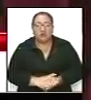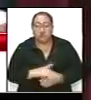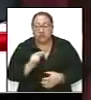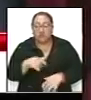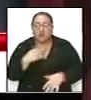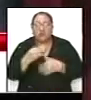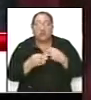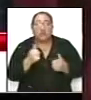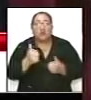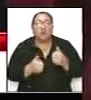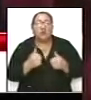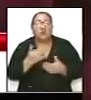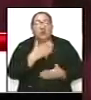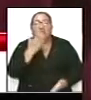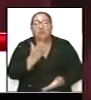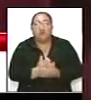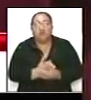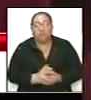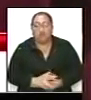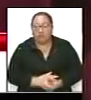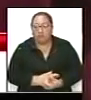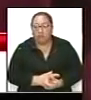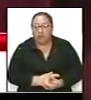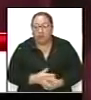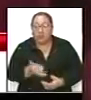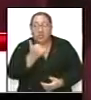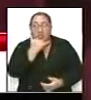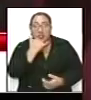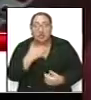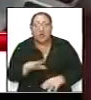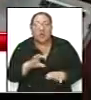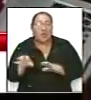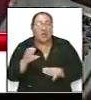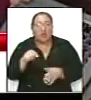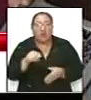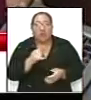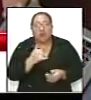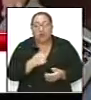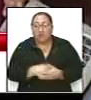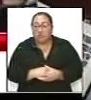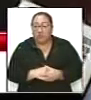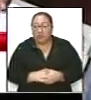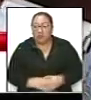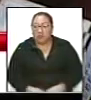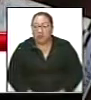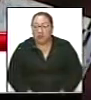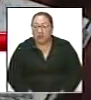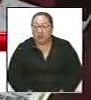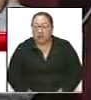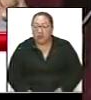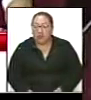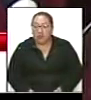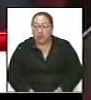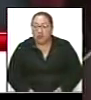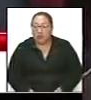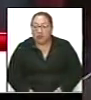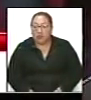señalar cuáles son los defectos y errores en los que ha incurrido la decisión de la Corte